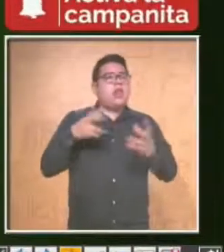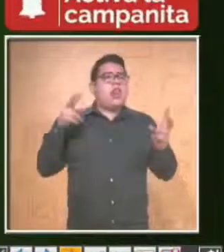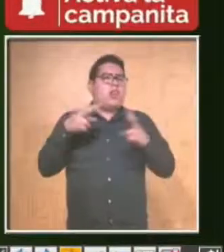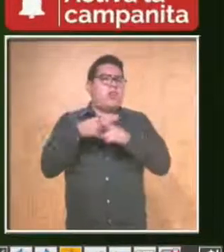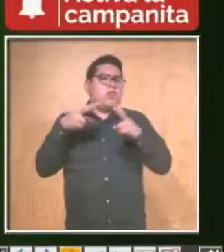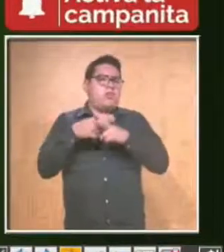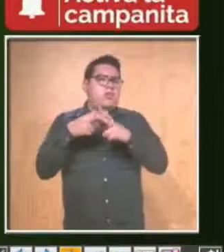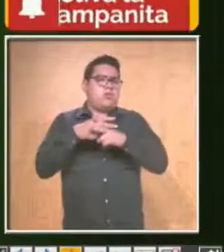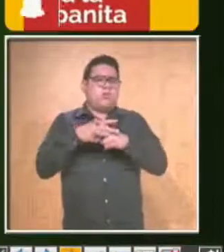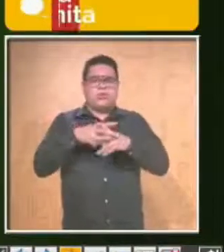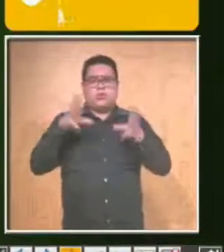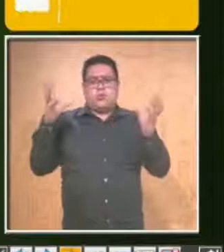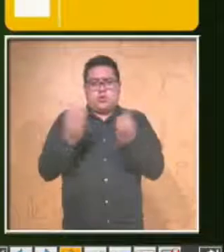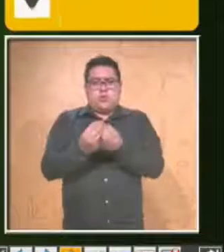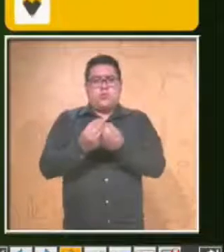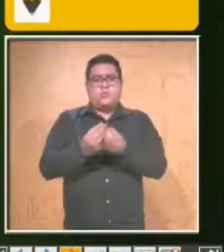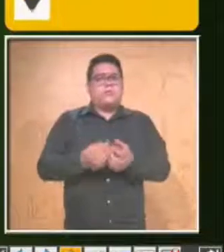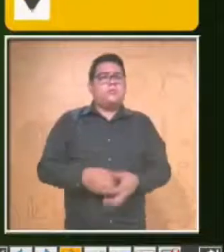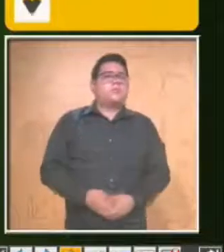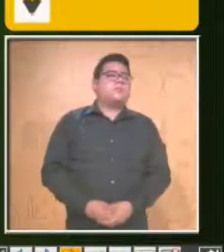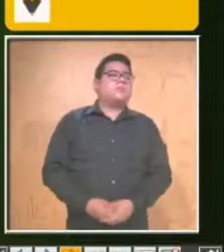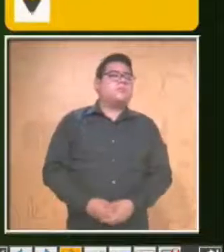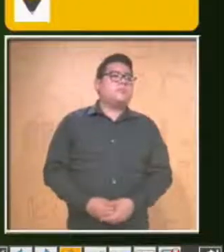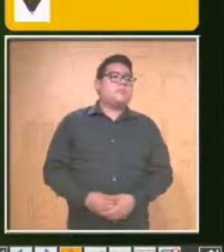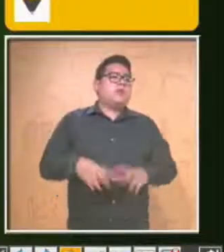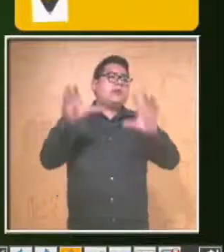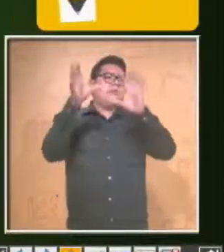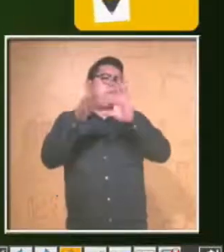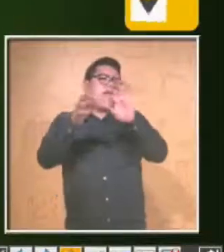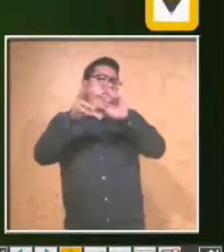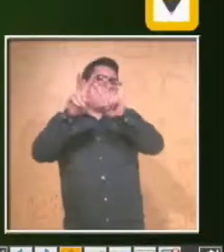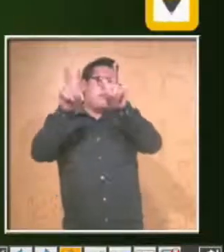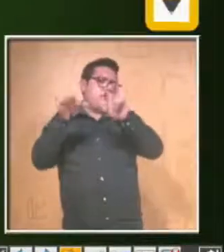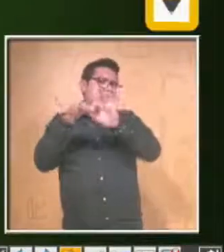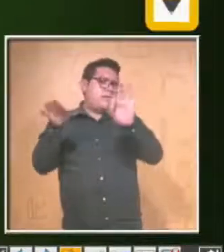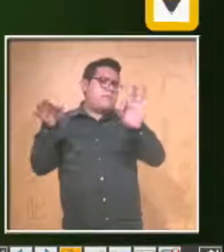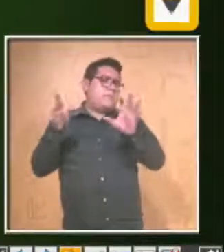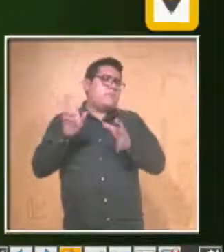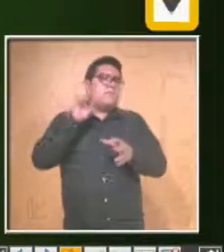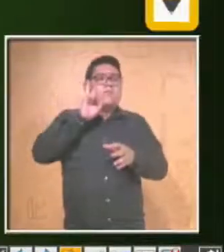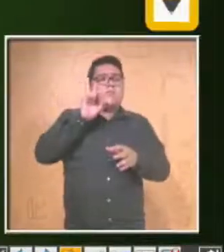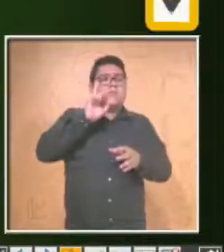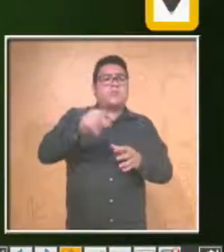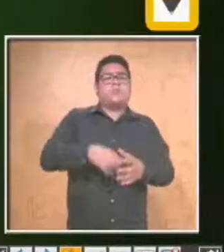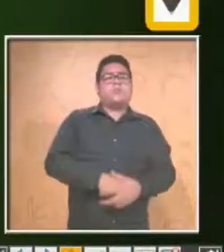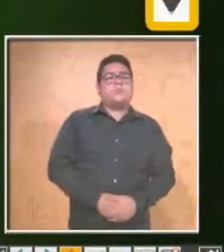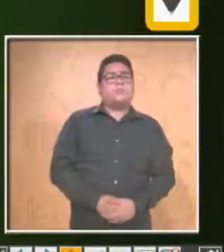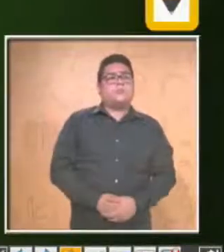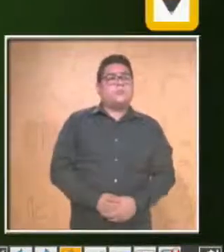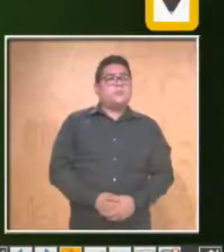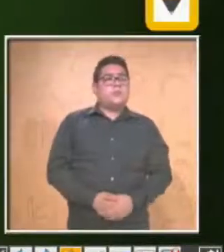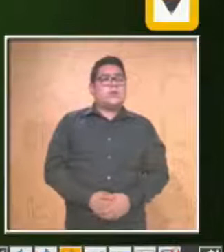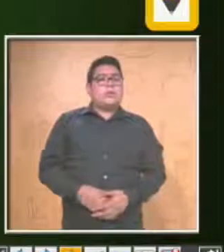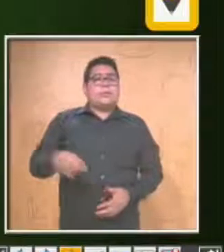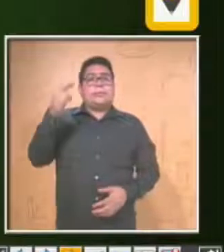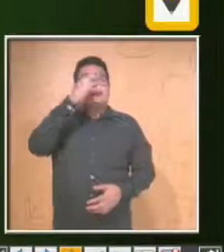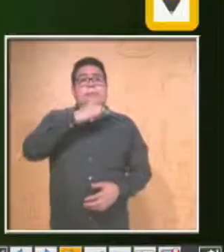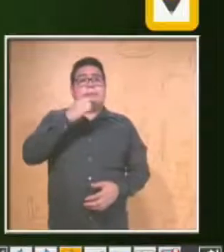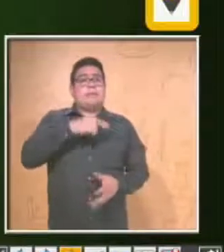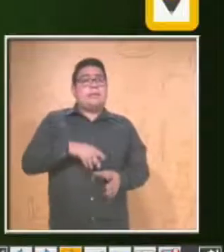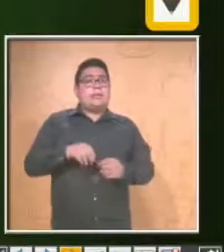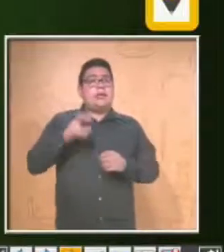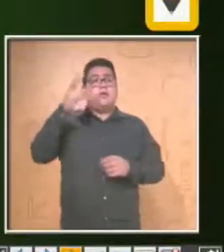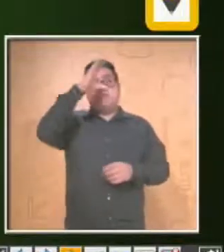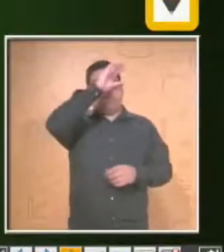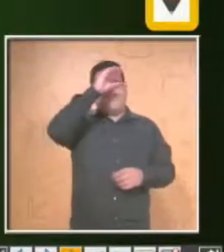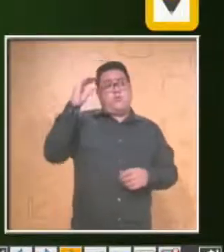el crecimiento de las ciudades. Voy a tratar de resumir este tema, de verlo rapidito, bueno, estos temas, verlo rápido en esta imagen